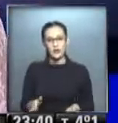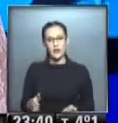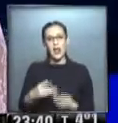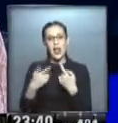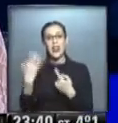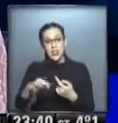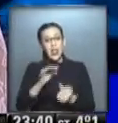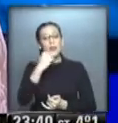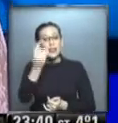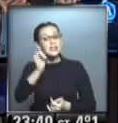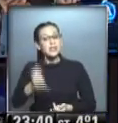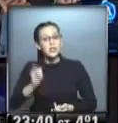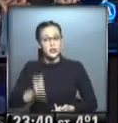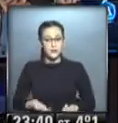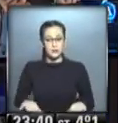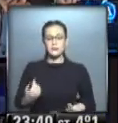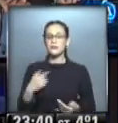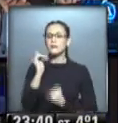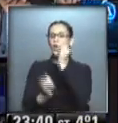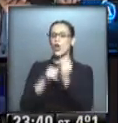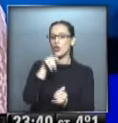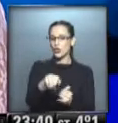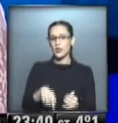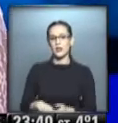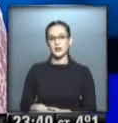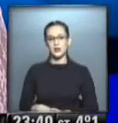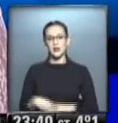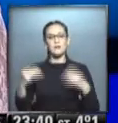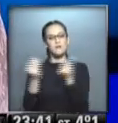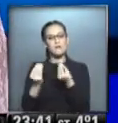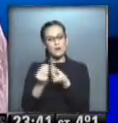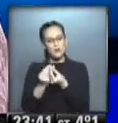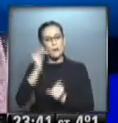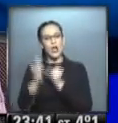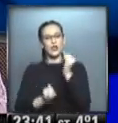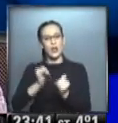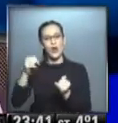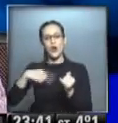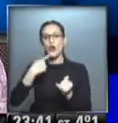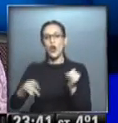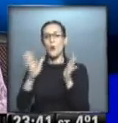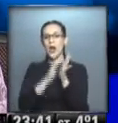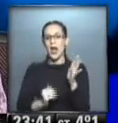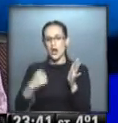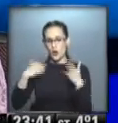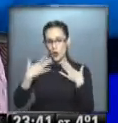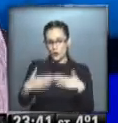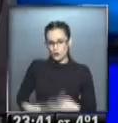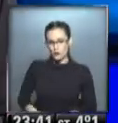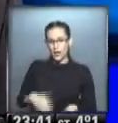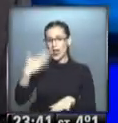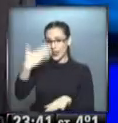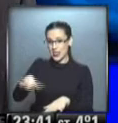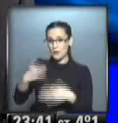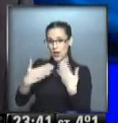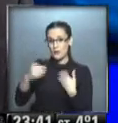pueden guardar, hay que decir. Y usted tiene que decir lo que tiene que decir. Y yo tengo mucho y vino de para blanco. Comentar en la jornada de no hoy. No se lo vamos a dejar pasar. Si querés lo hablamos después,